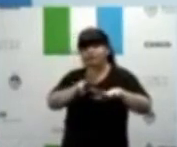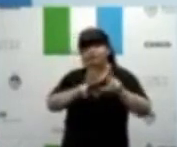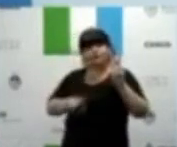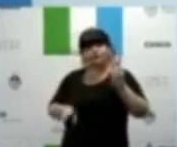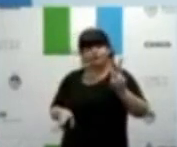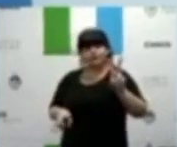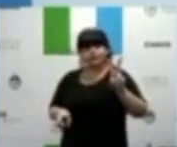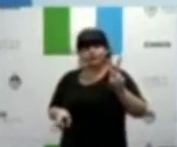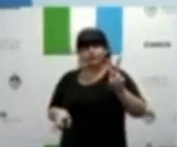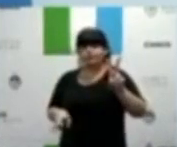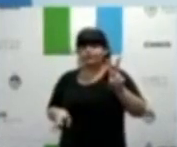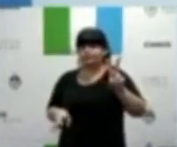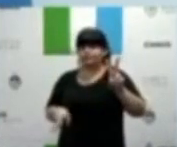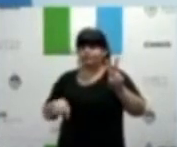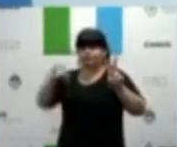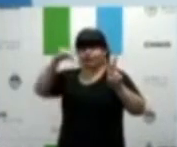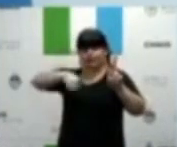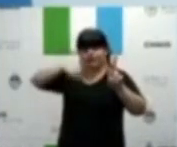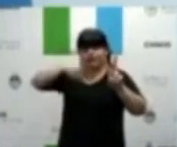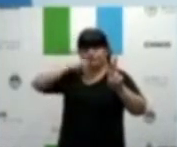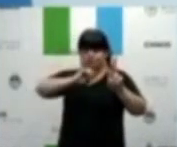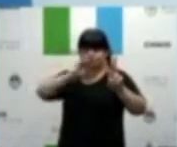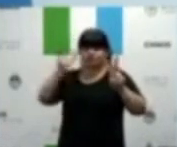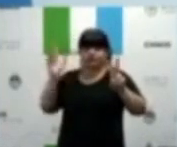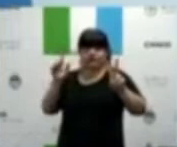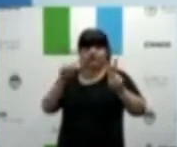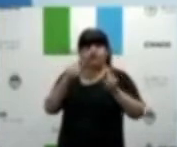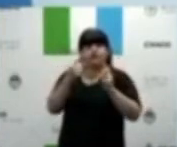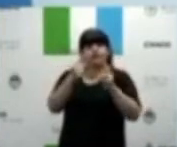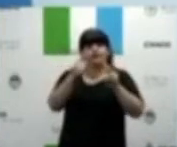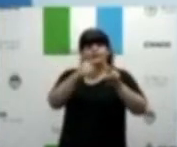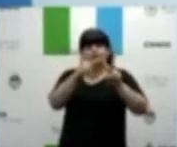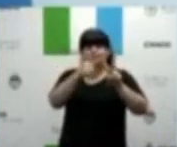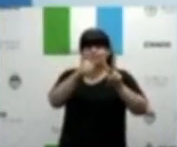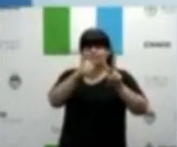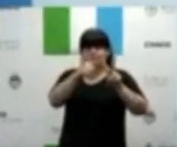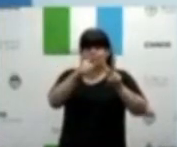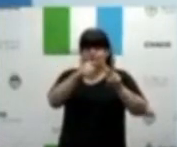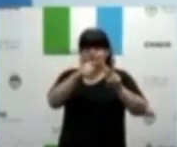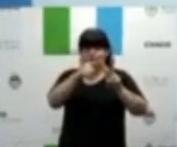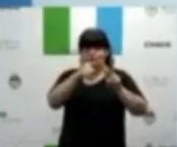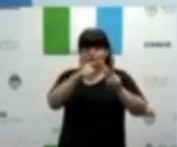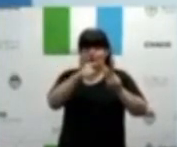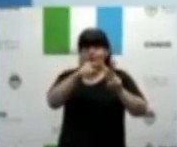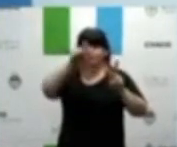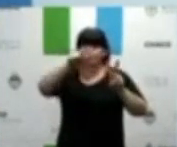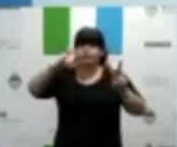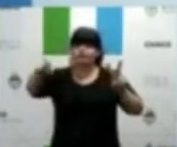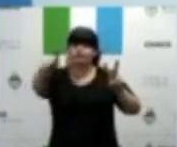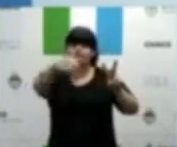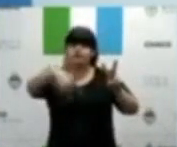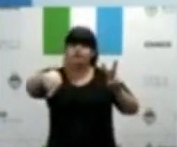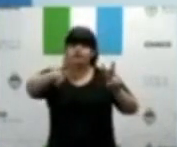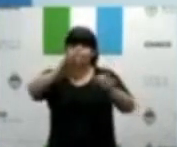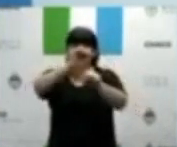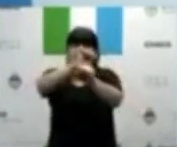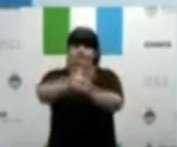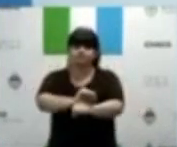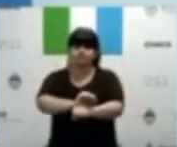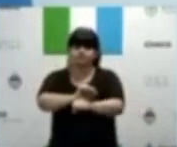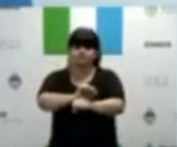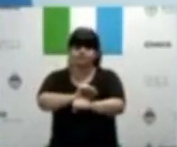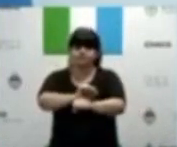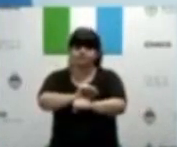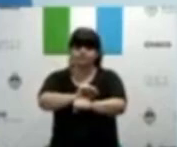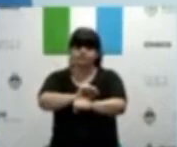muy claras en la provincia. Primero, el tema de la situación de las personas detenidas en comisarías. Cuando